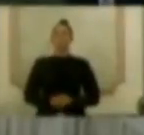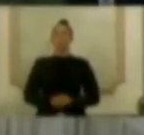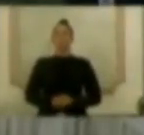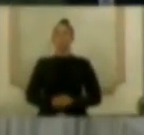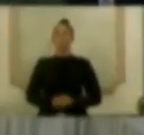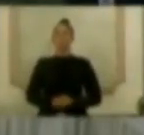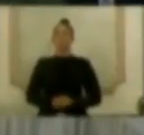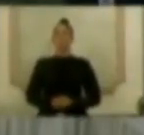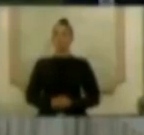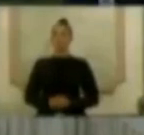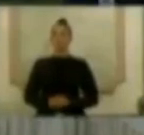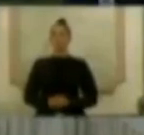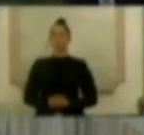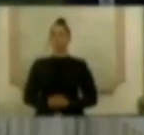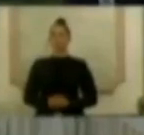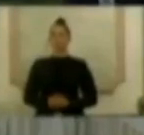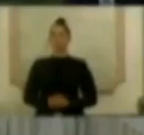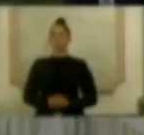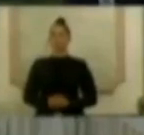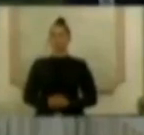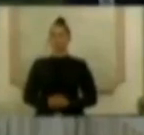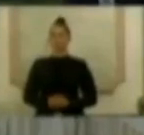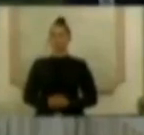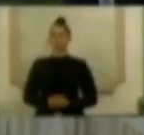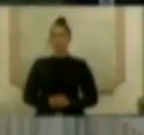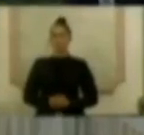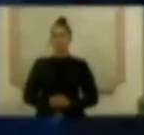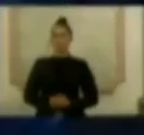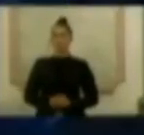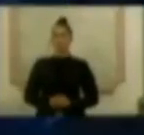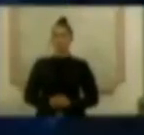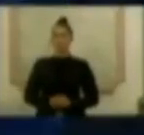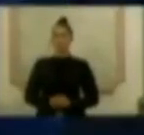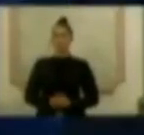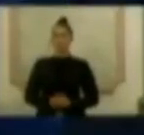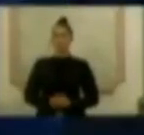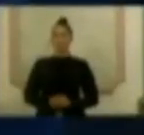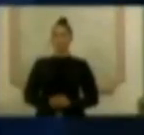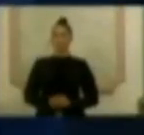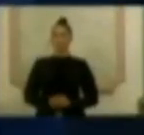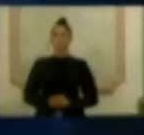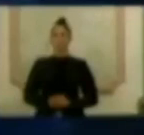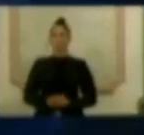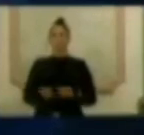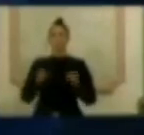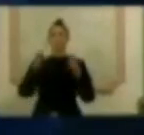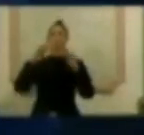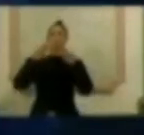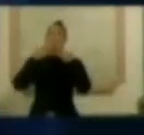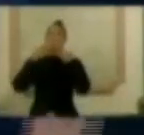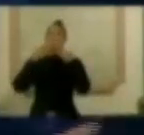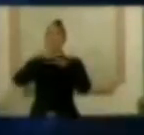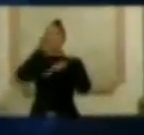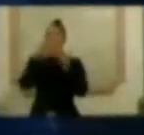más medidas que se tomen, Ramón, si no hay un compromiso de todos y de la población, educarla y